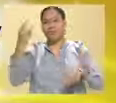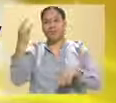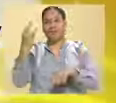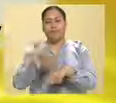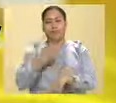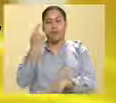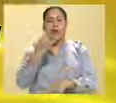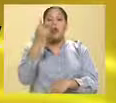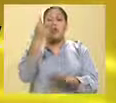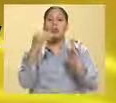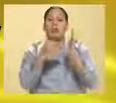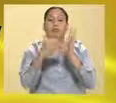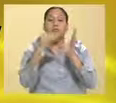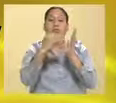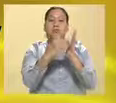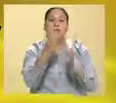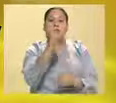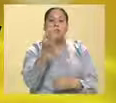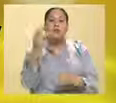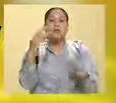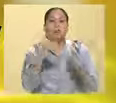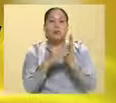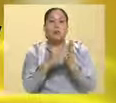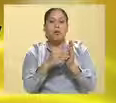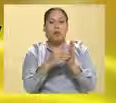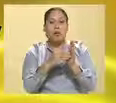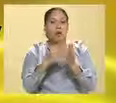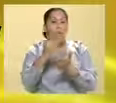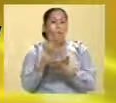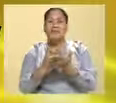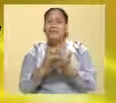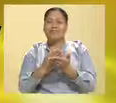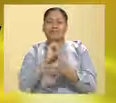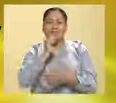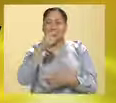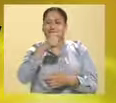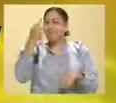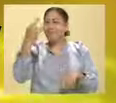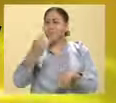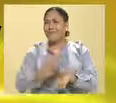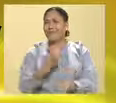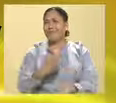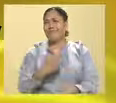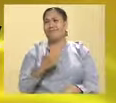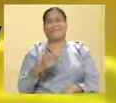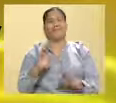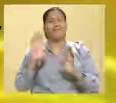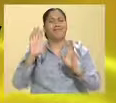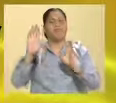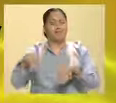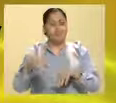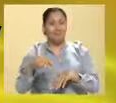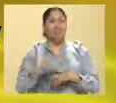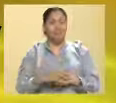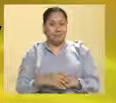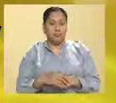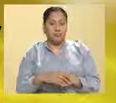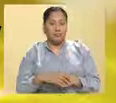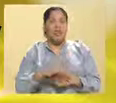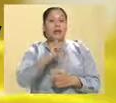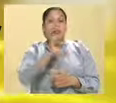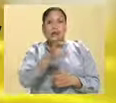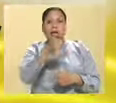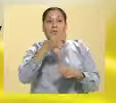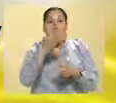generaron 2,300,000 empleos. Ni a la mitad. Ni siquiera llegó a la mitad. Entonces,